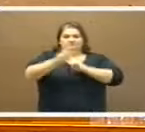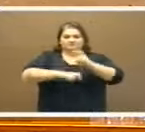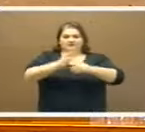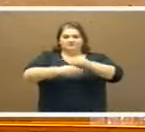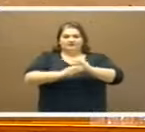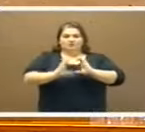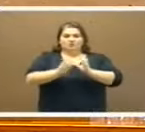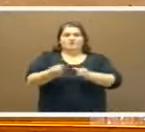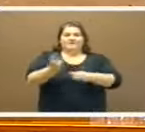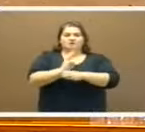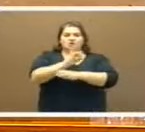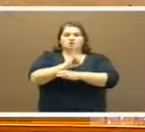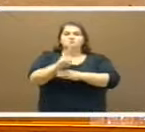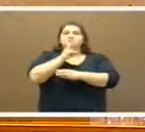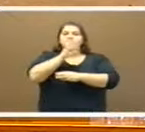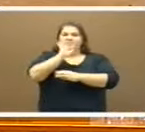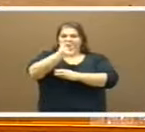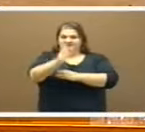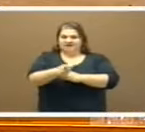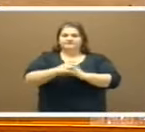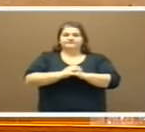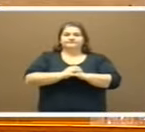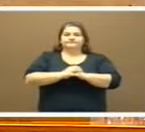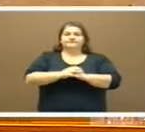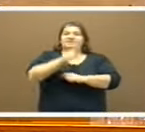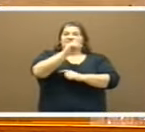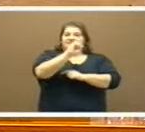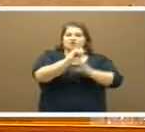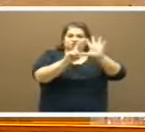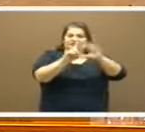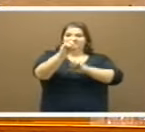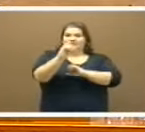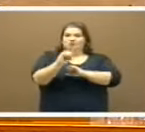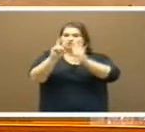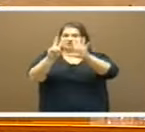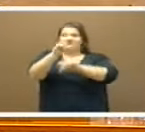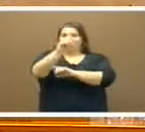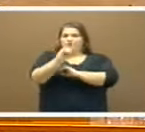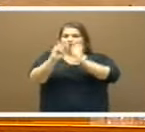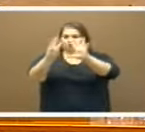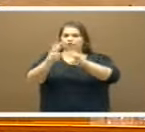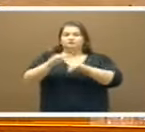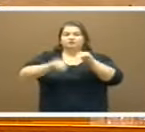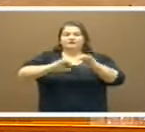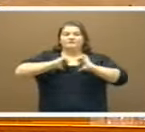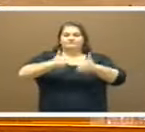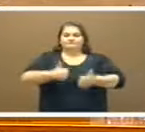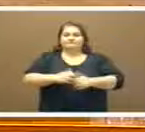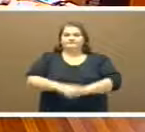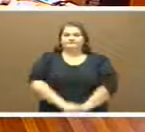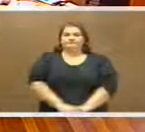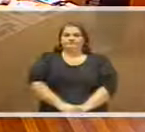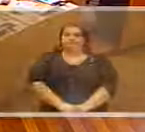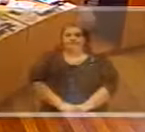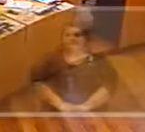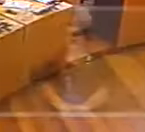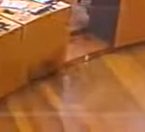Grupo Parlamentario Izquierda Unida Verdes Síes, que son las 106, 107 y 108. Entramos en votación.